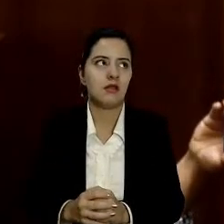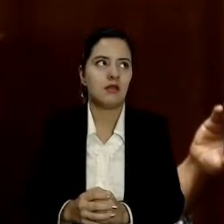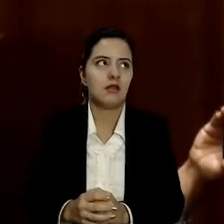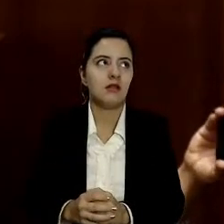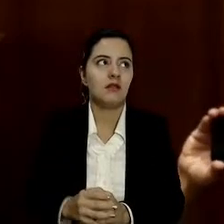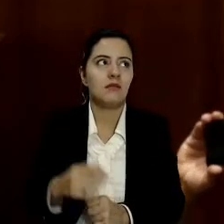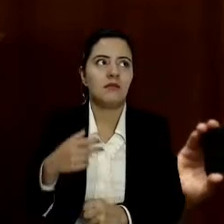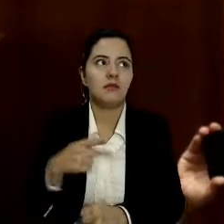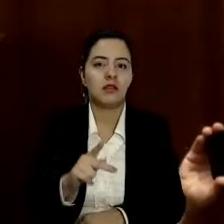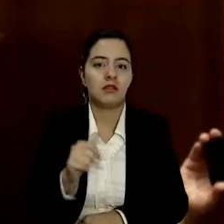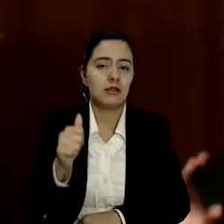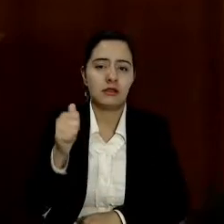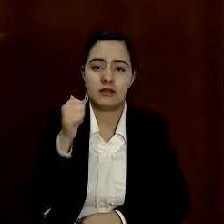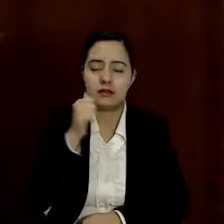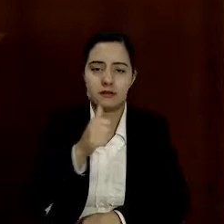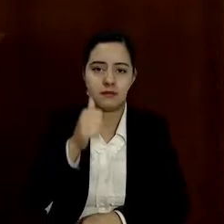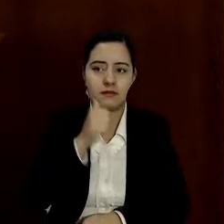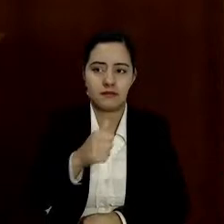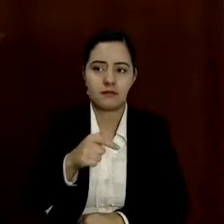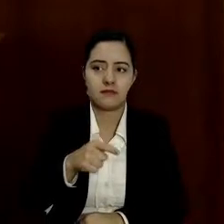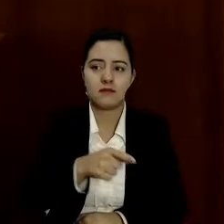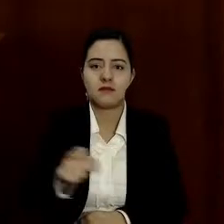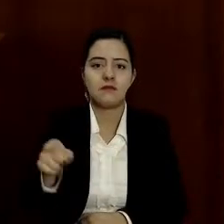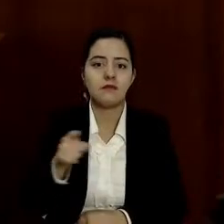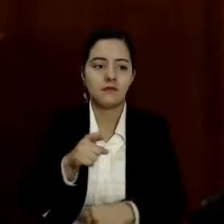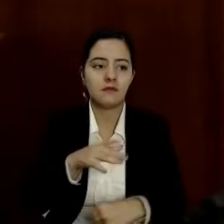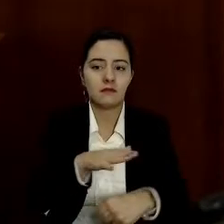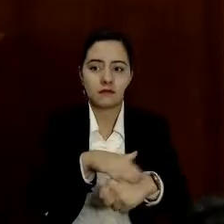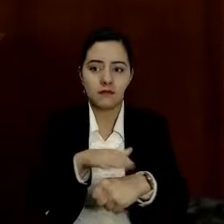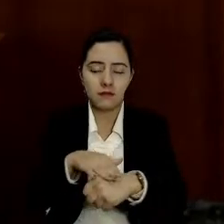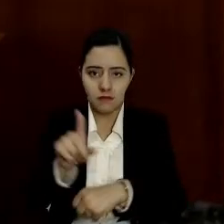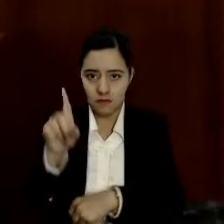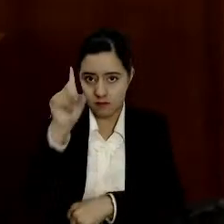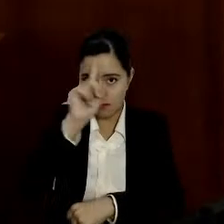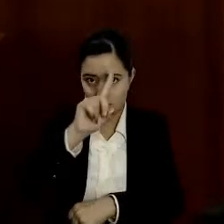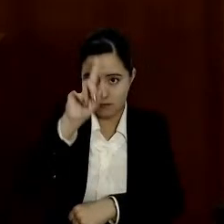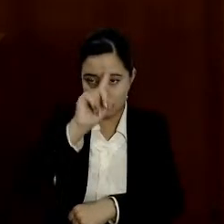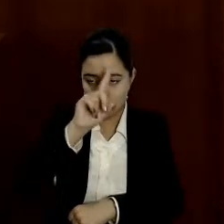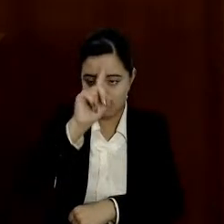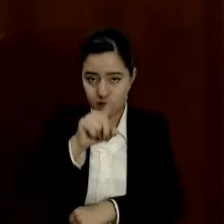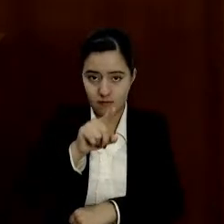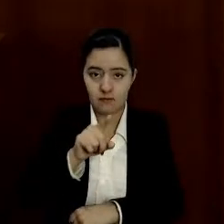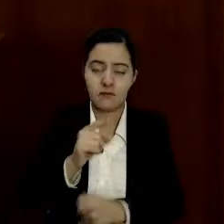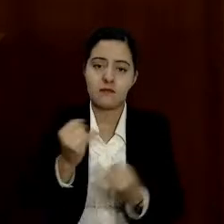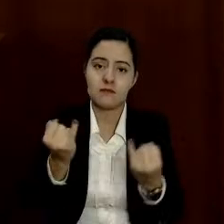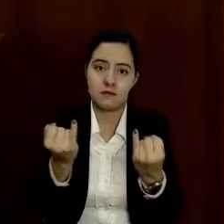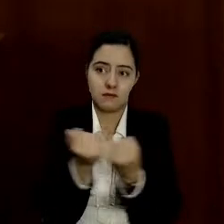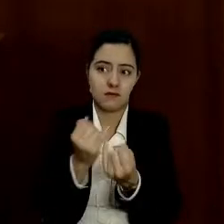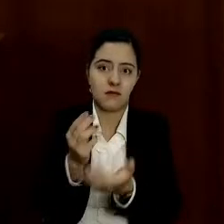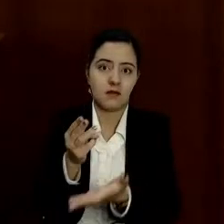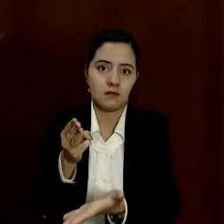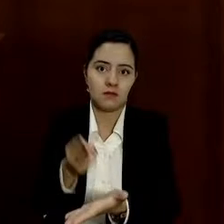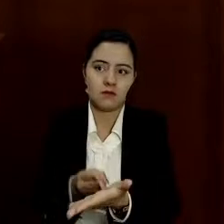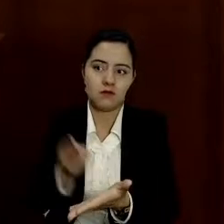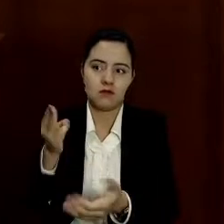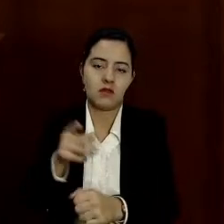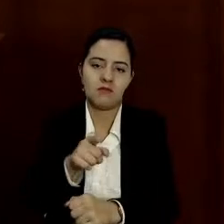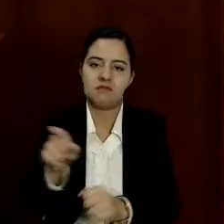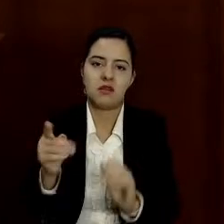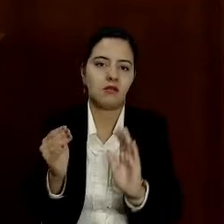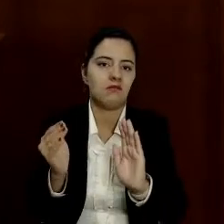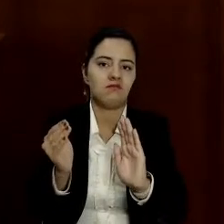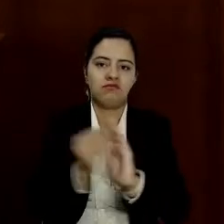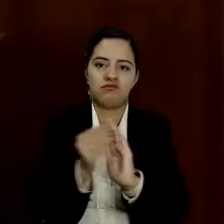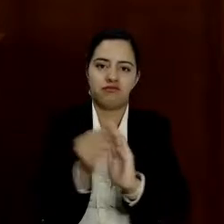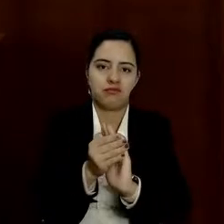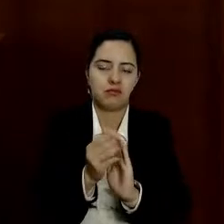todos los casos, las observaciones y recomendaciones, incluso las multas, fueron desatendidas por